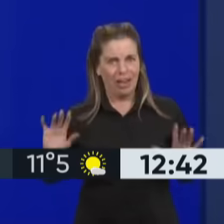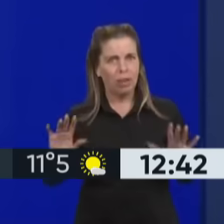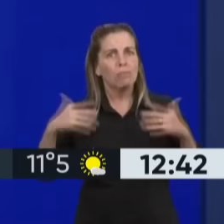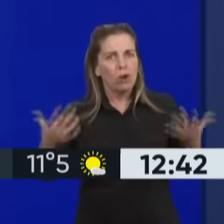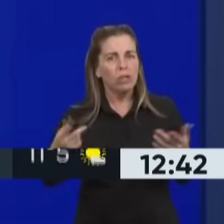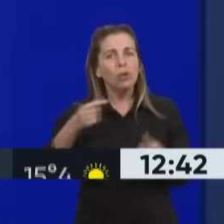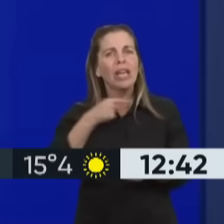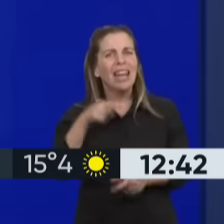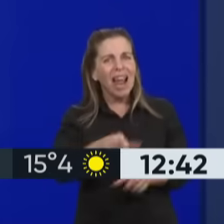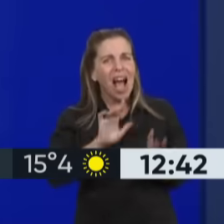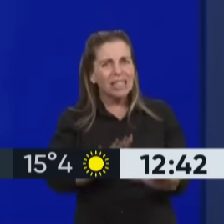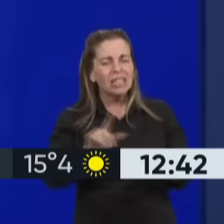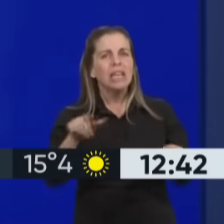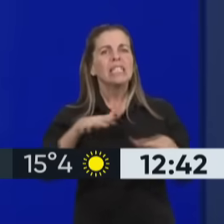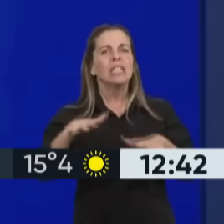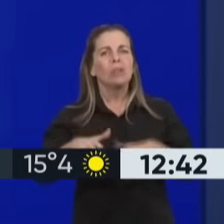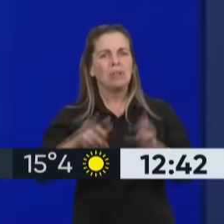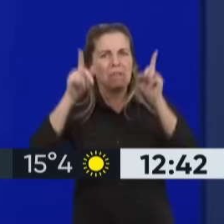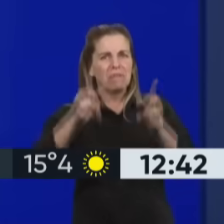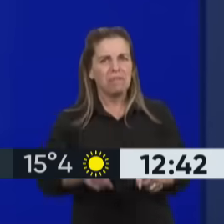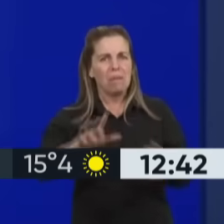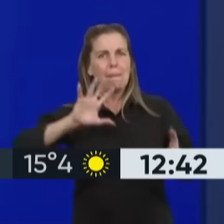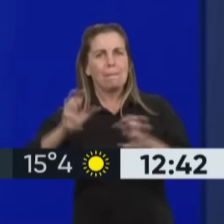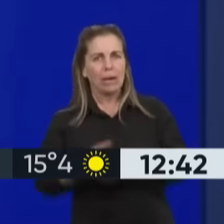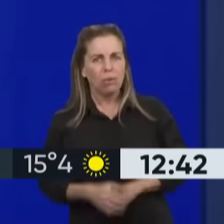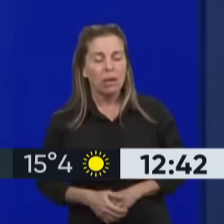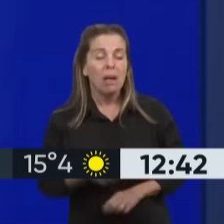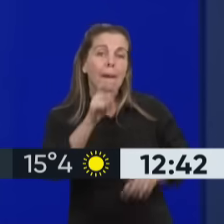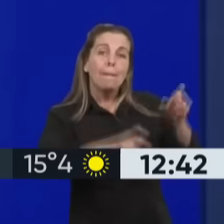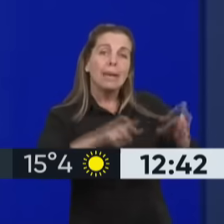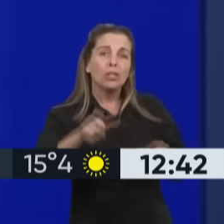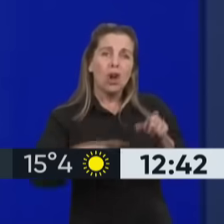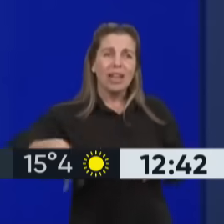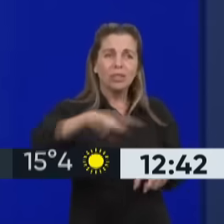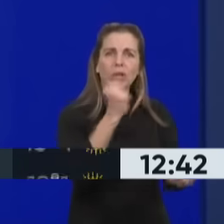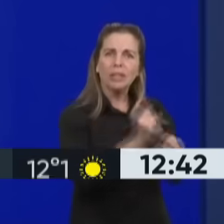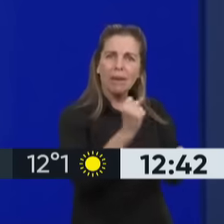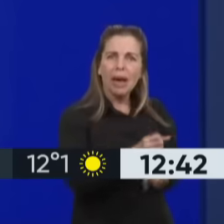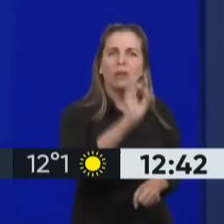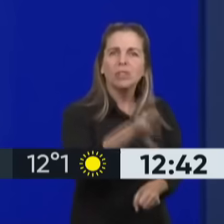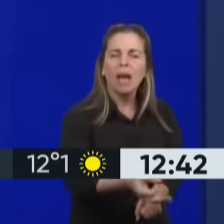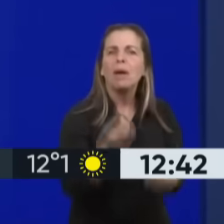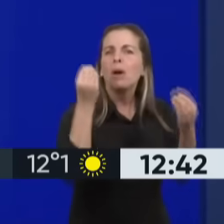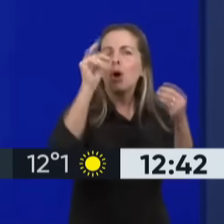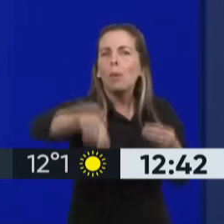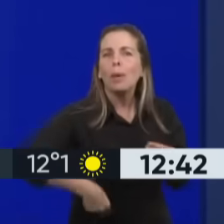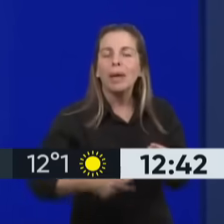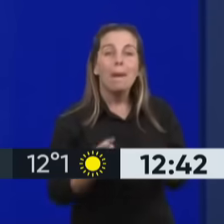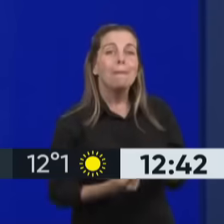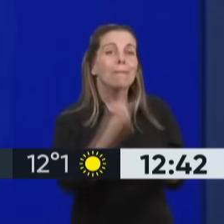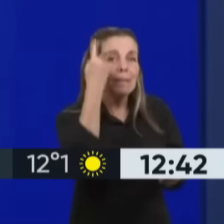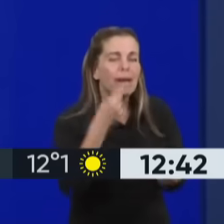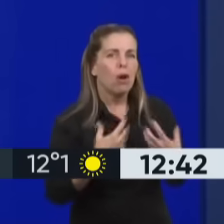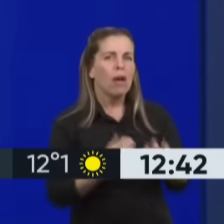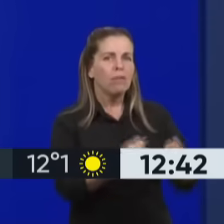del pozo. Cualquier argentino de trabajo entiende que a la hora de crecer, primero viene el esfuerzo, el ahorro,